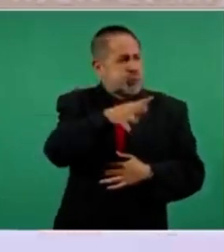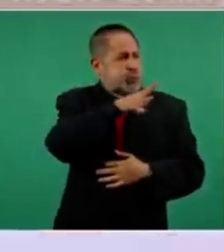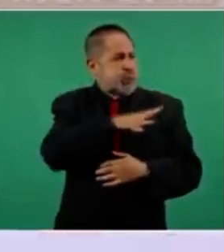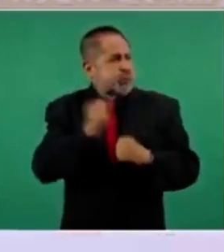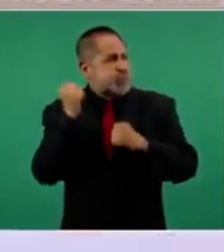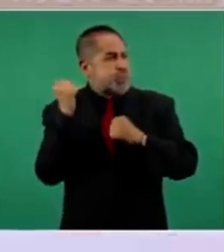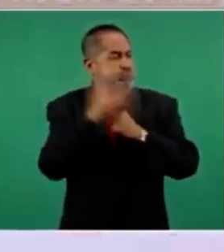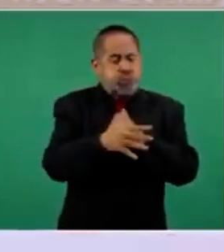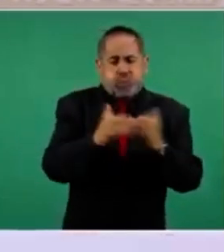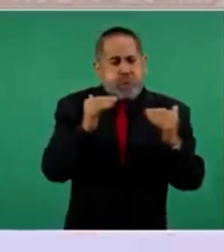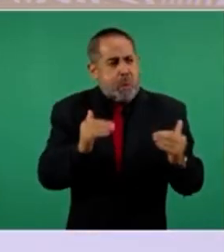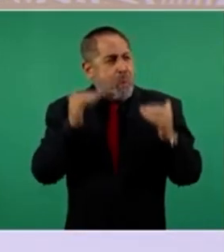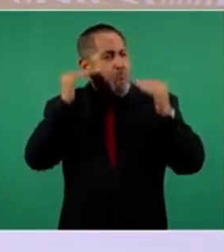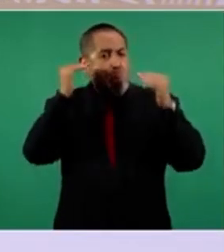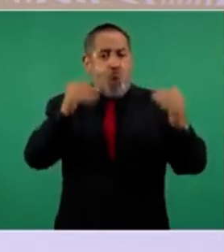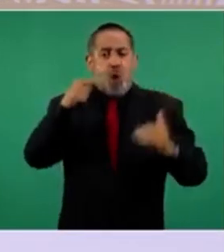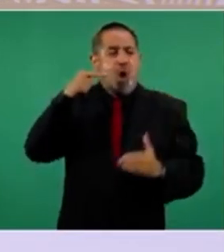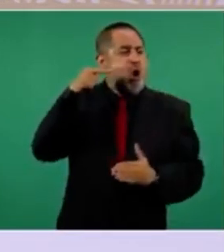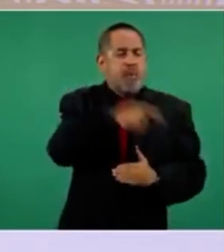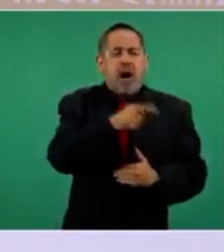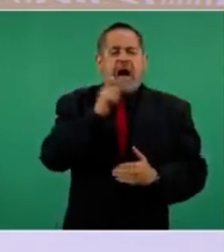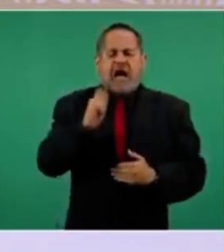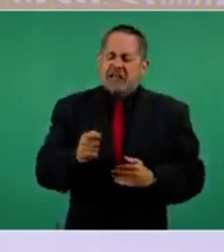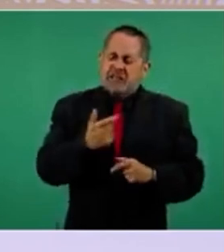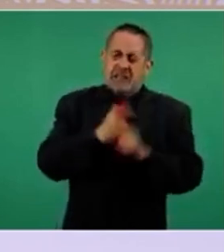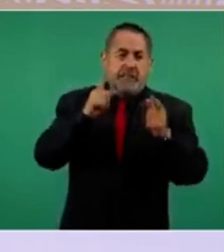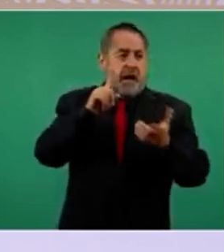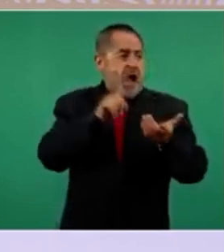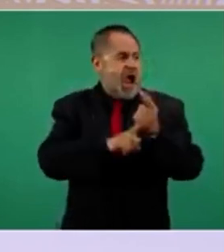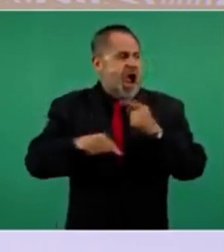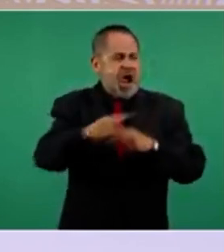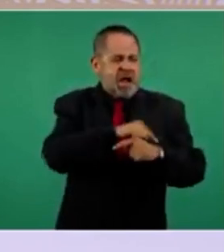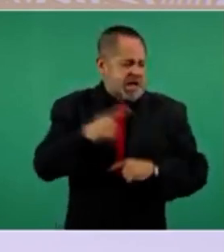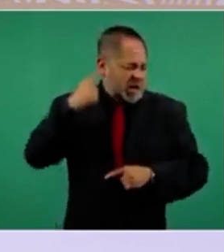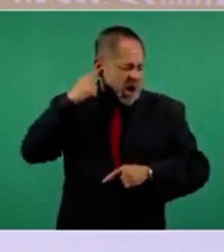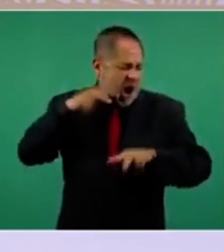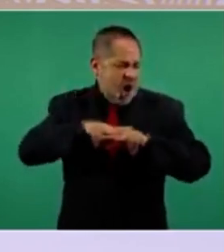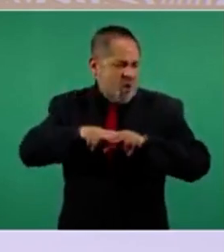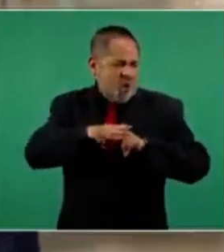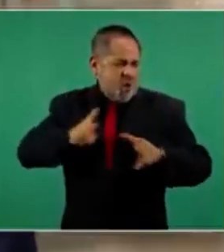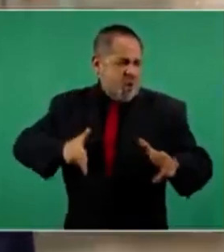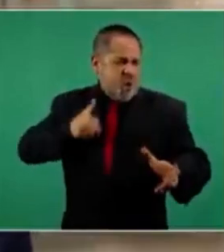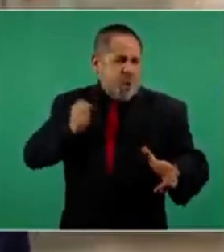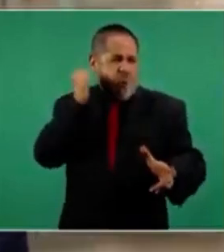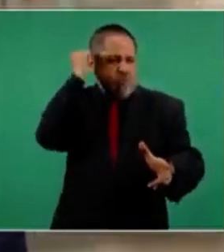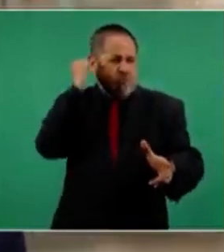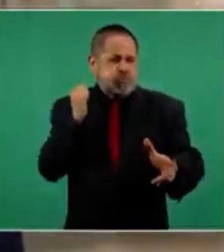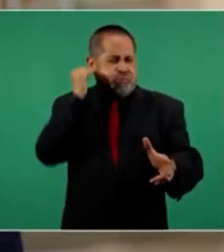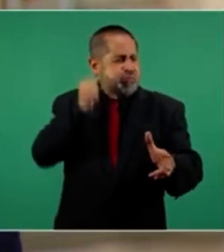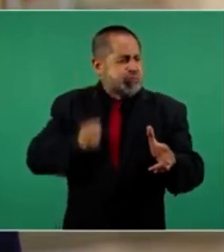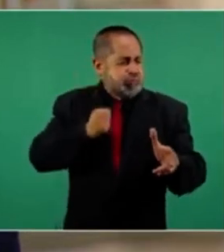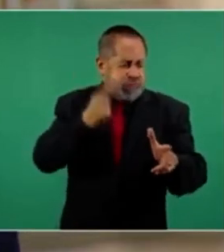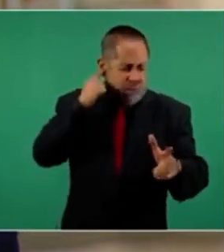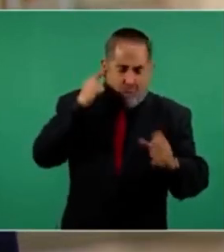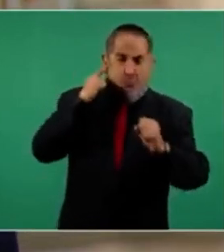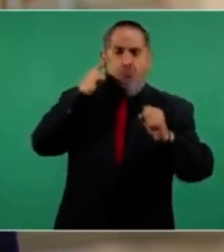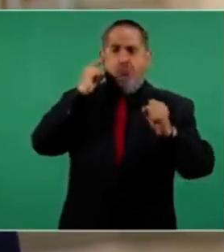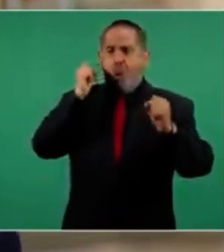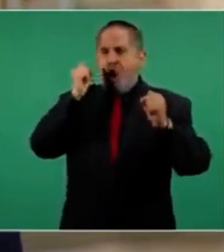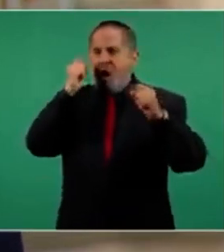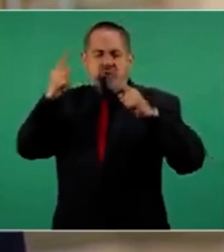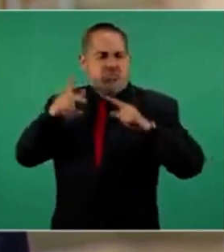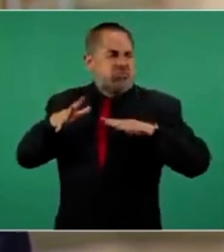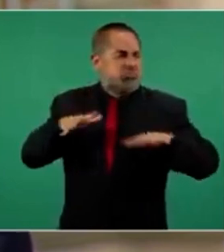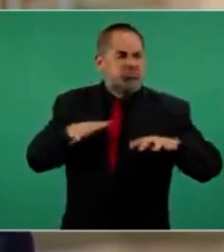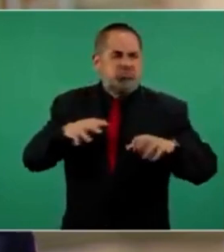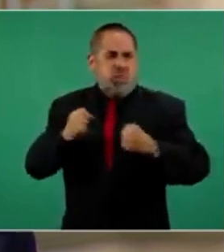cielo azul las cumbres libres donde el silbato del ferrocarril despierta, coronada de rosas como ayer, con la salud